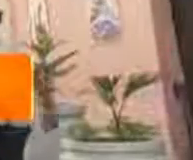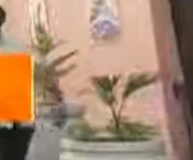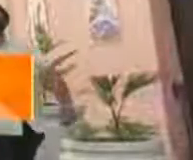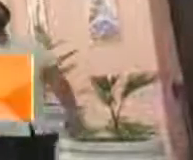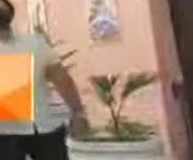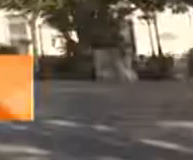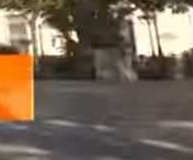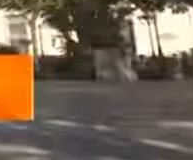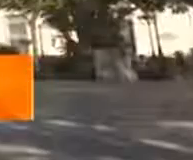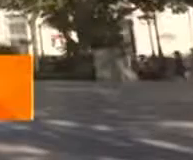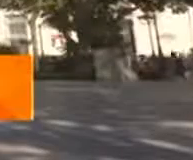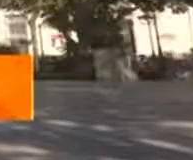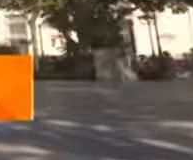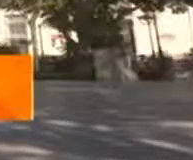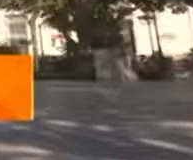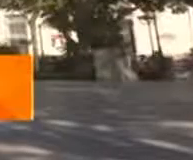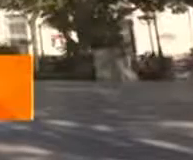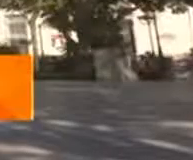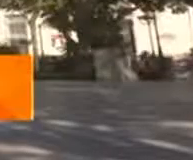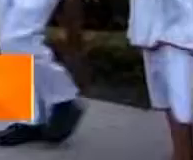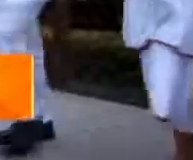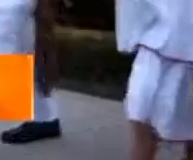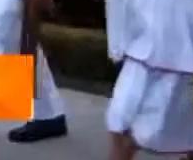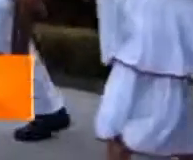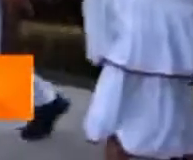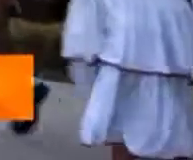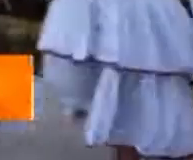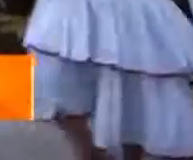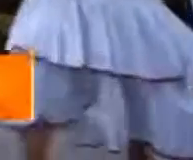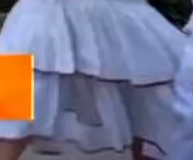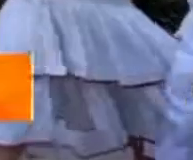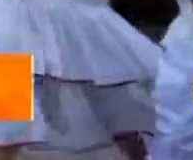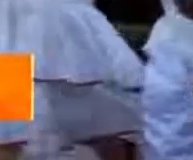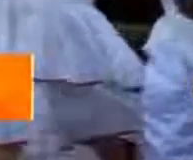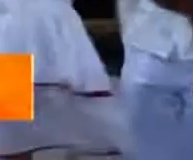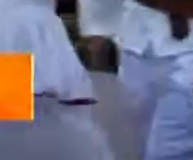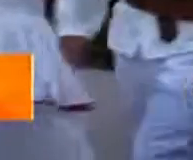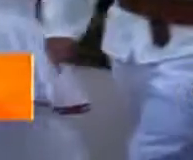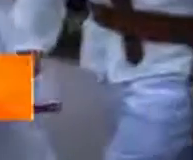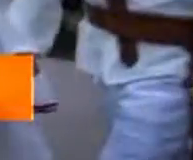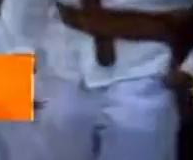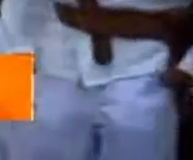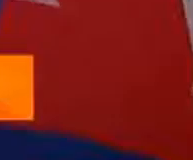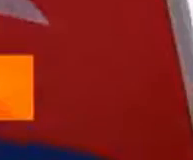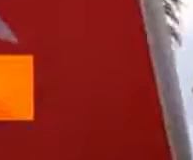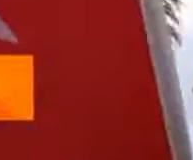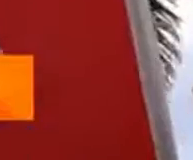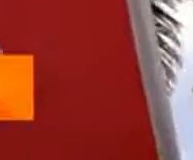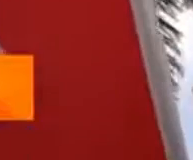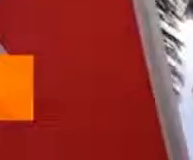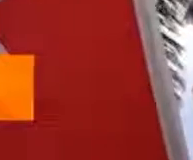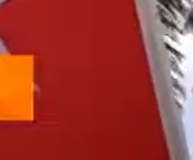Agüe, Villa Santa María, el puerto del príncipe.